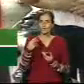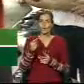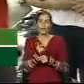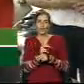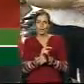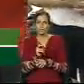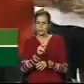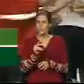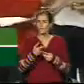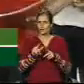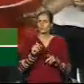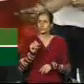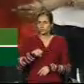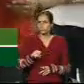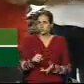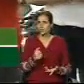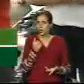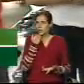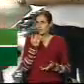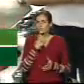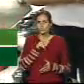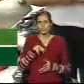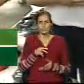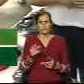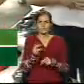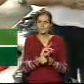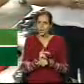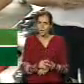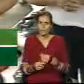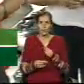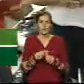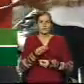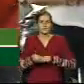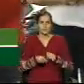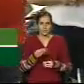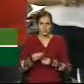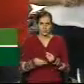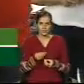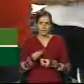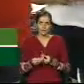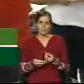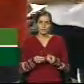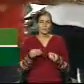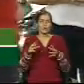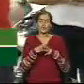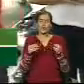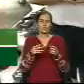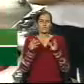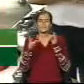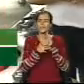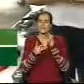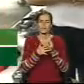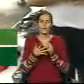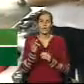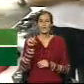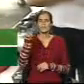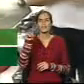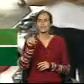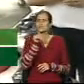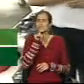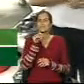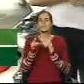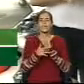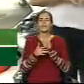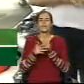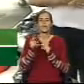ligera, pero sí efectivamente vamos inmediatamente a activar con todos los técnicos que están allá. Levanten la mano